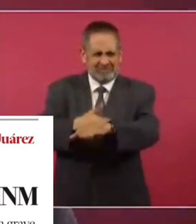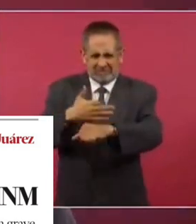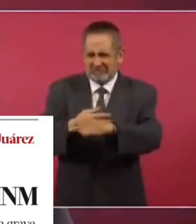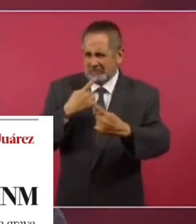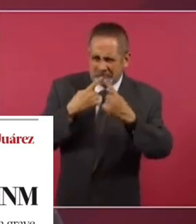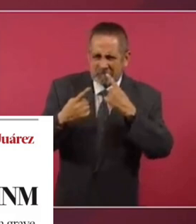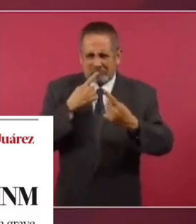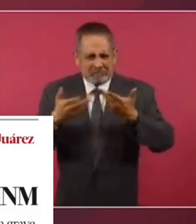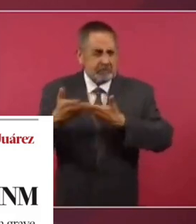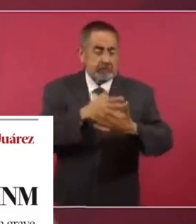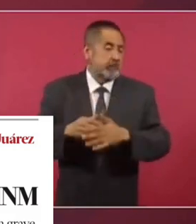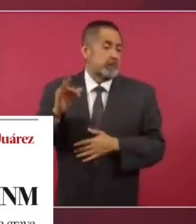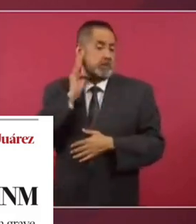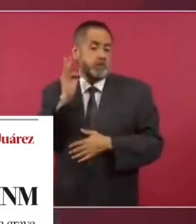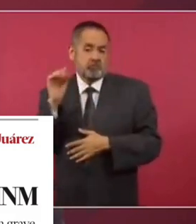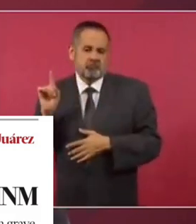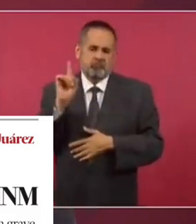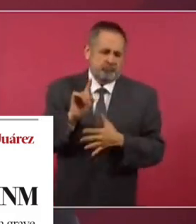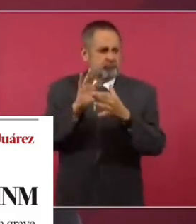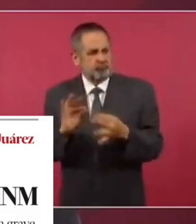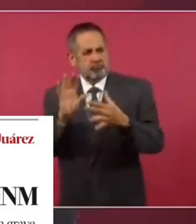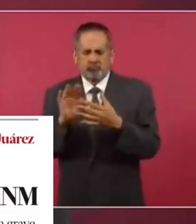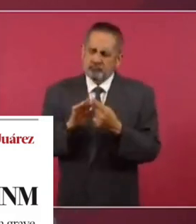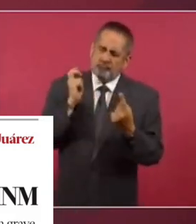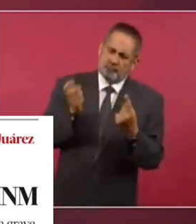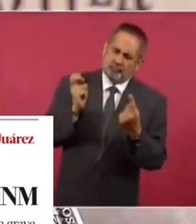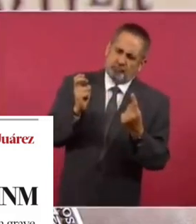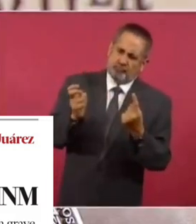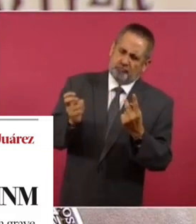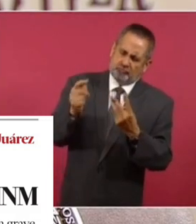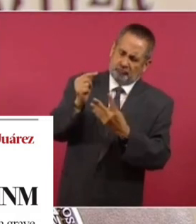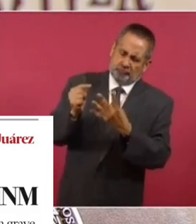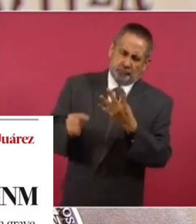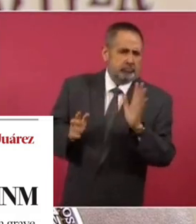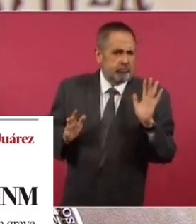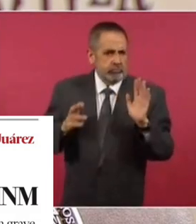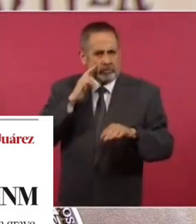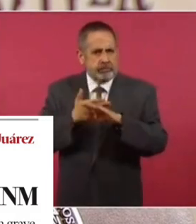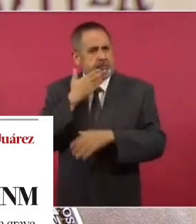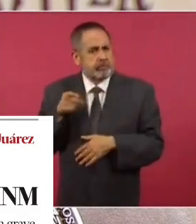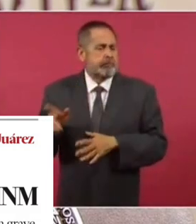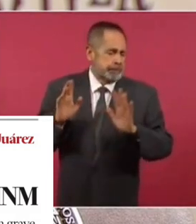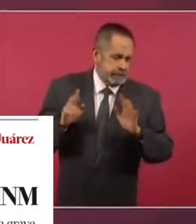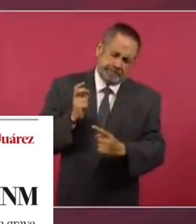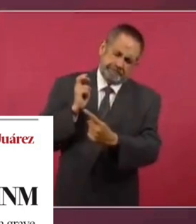4 de la tarde. El fiscal o la fiscalía, en pleno ejercicio de su derecho y de su obligación legal constitucional,